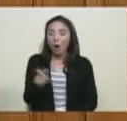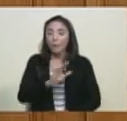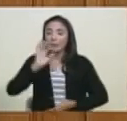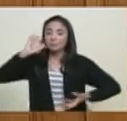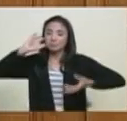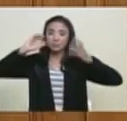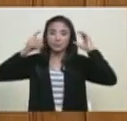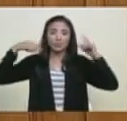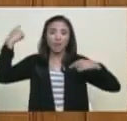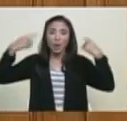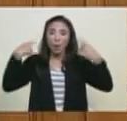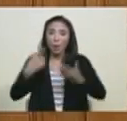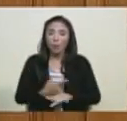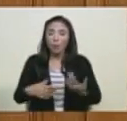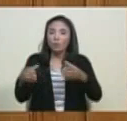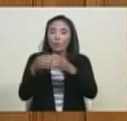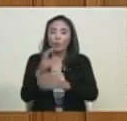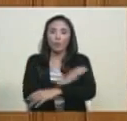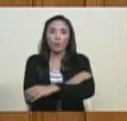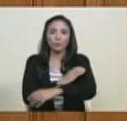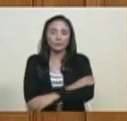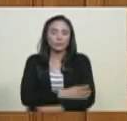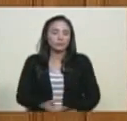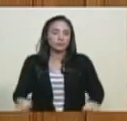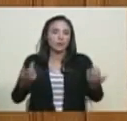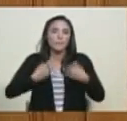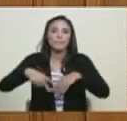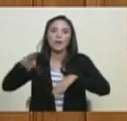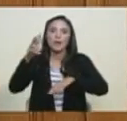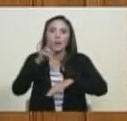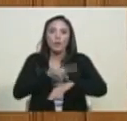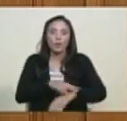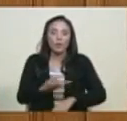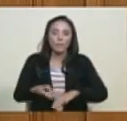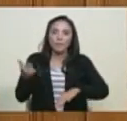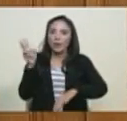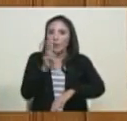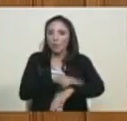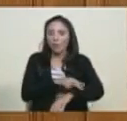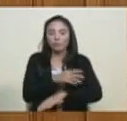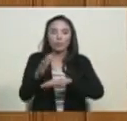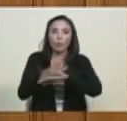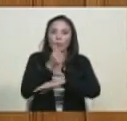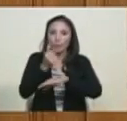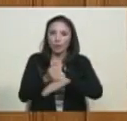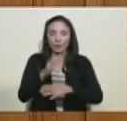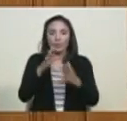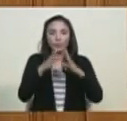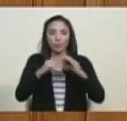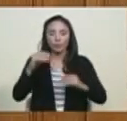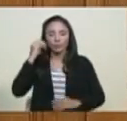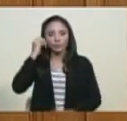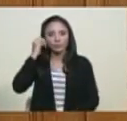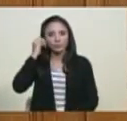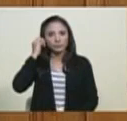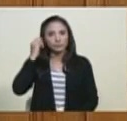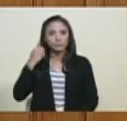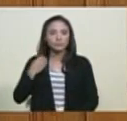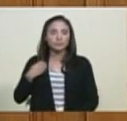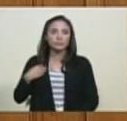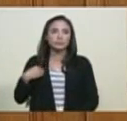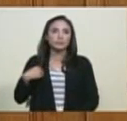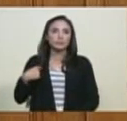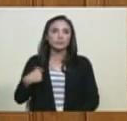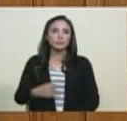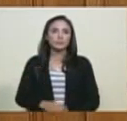Requesén, de apellido Requesén, uno de los más psicópatas que existe en la oposición, que llamó hace meses atrás,